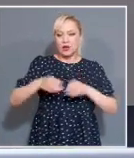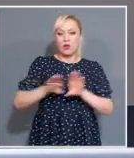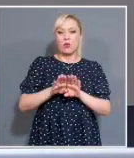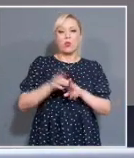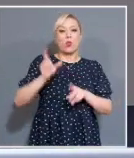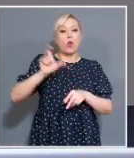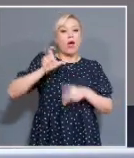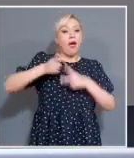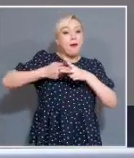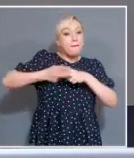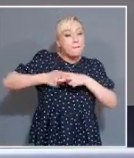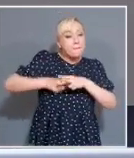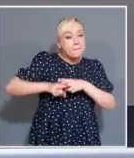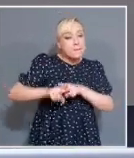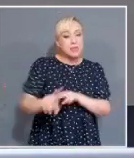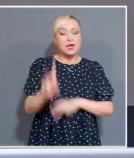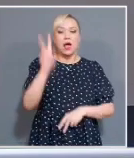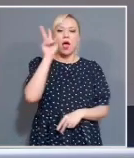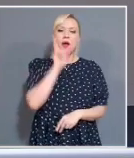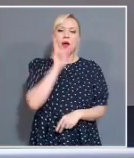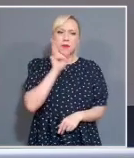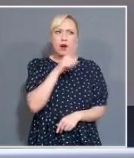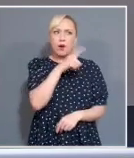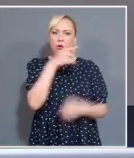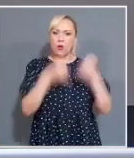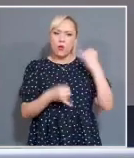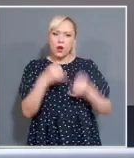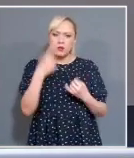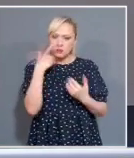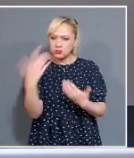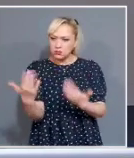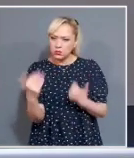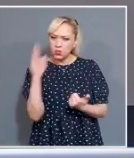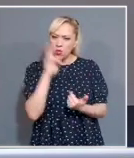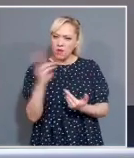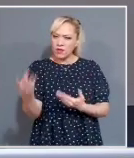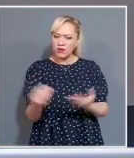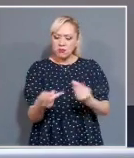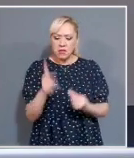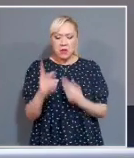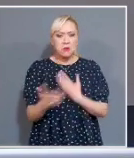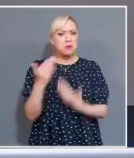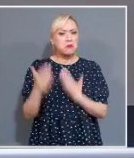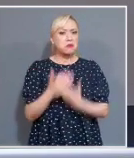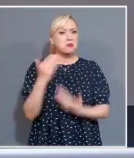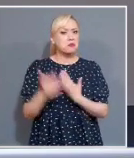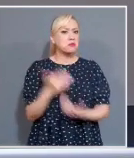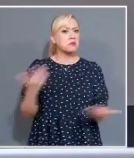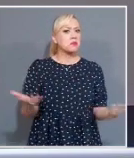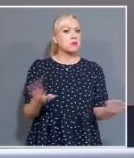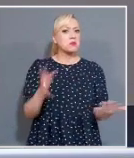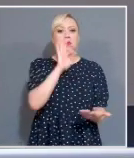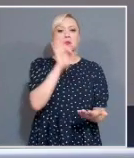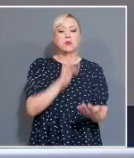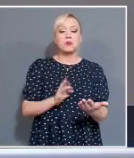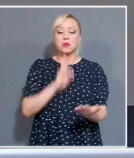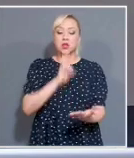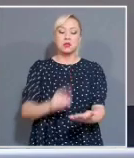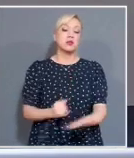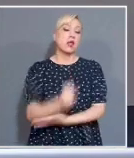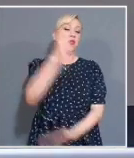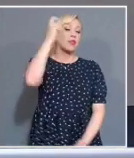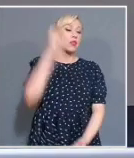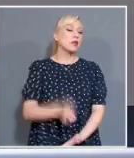haya esta insuficiencia de pruebas que pudiera establecer una sentencia injusta ahí donde la persona